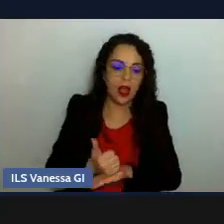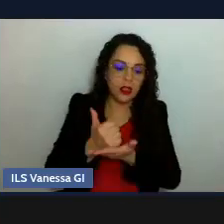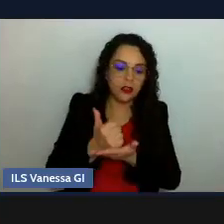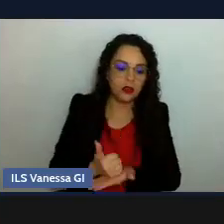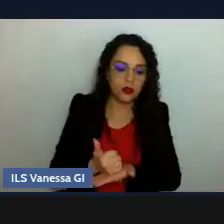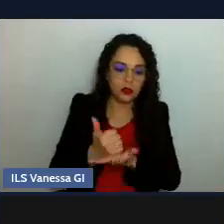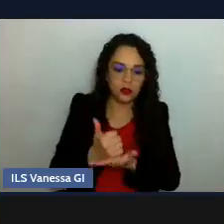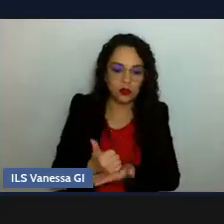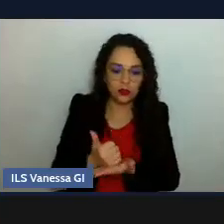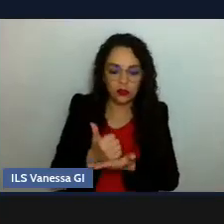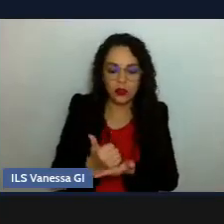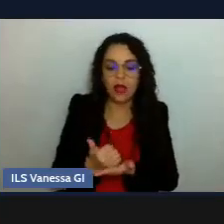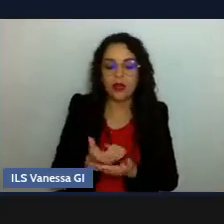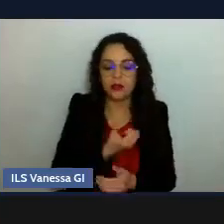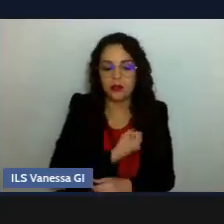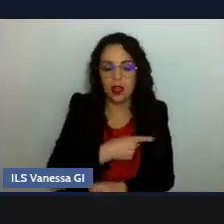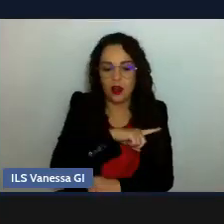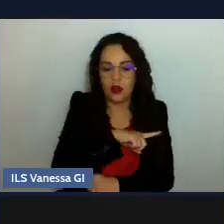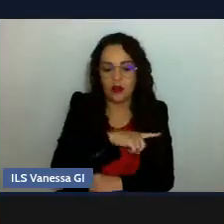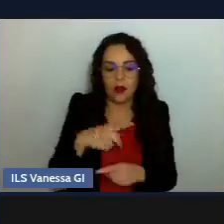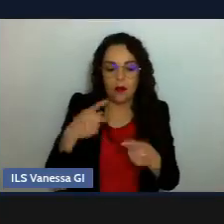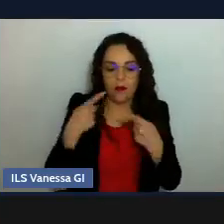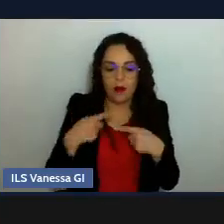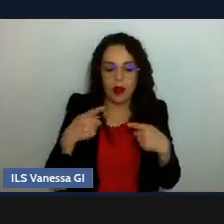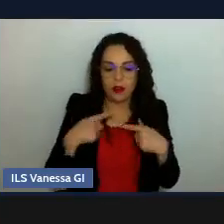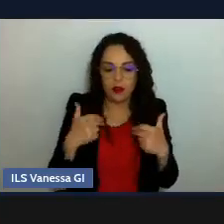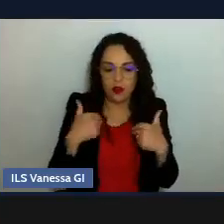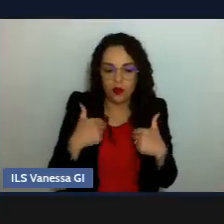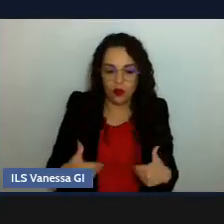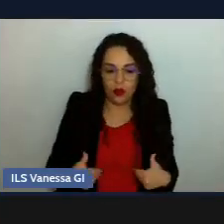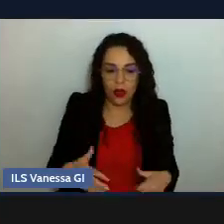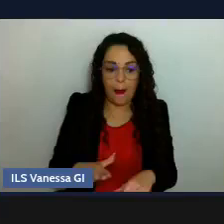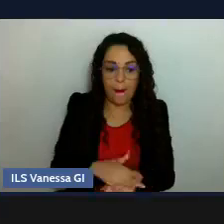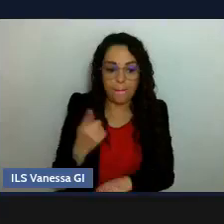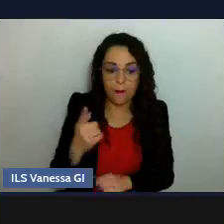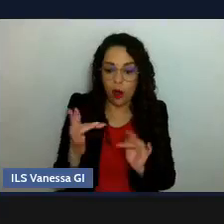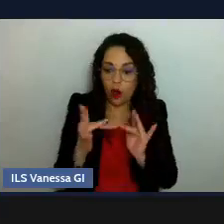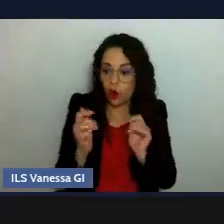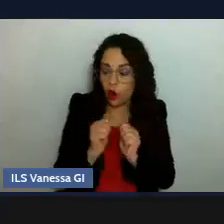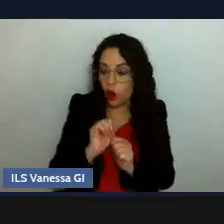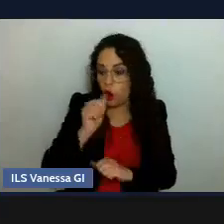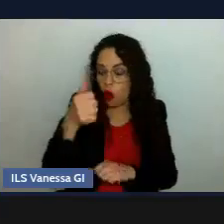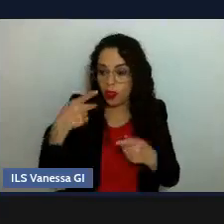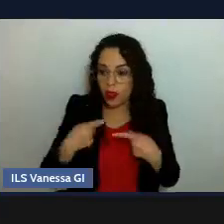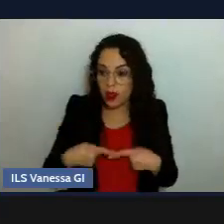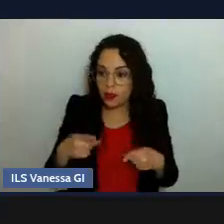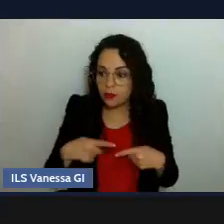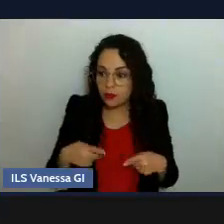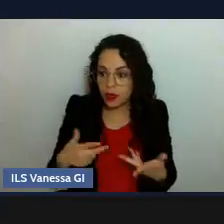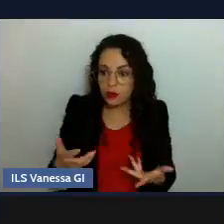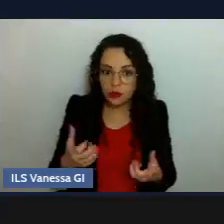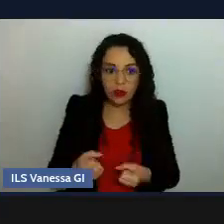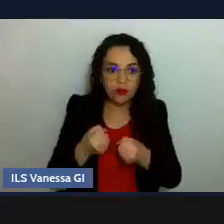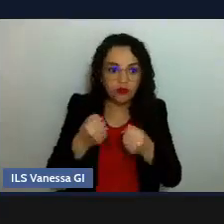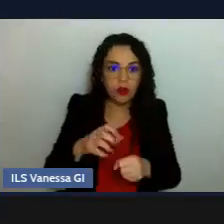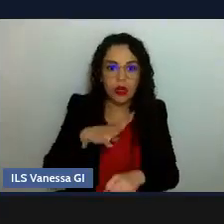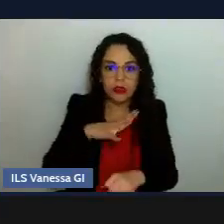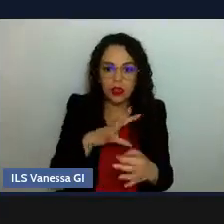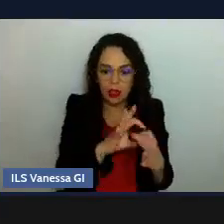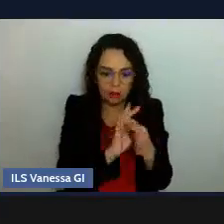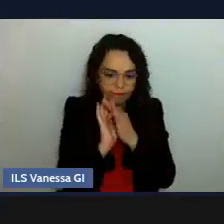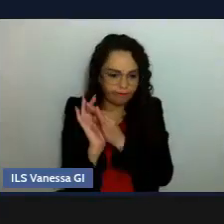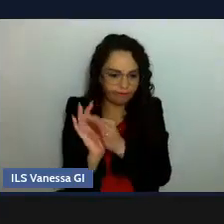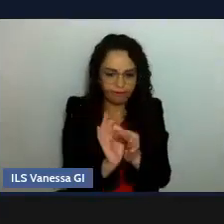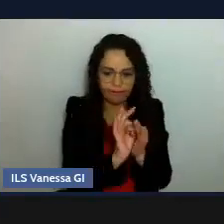la salud del ser humano. ¿Por qué? Porque al convivir con otras personas, tener un núcleo social fuerte te permite a